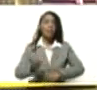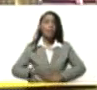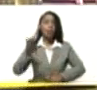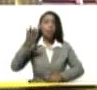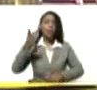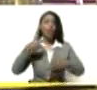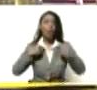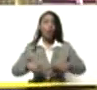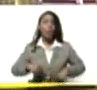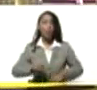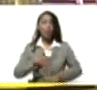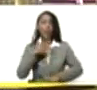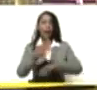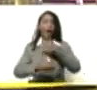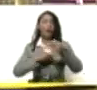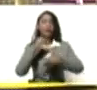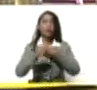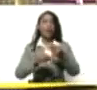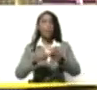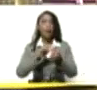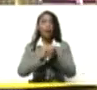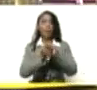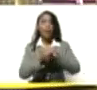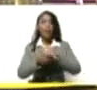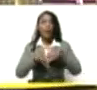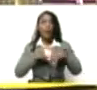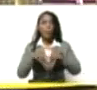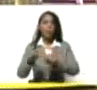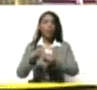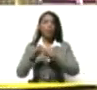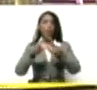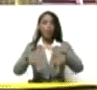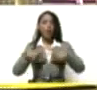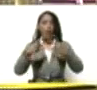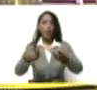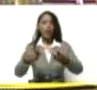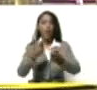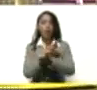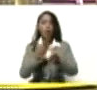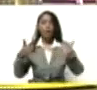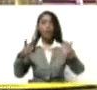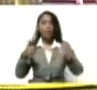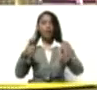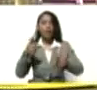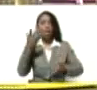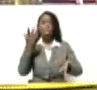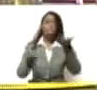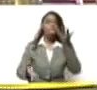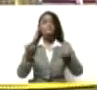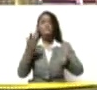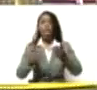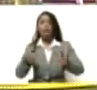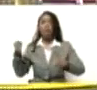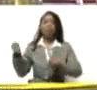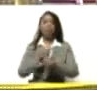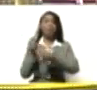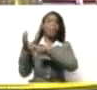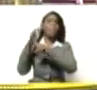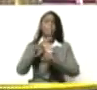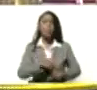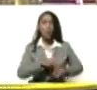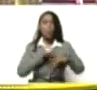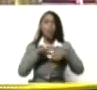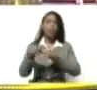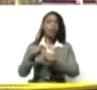humanidad pueda crear para sustituir al capitalismo neoliberal, a la desigualdad, a la explotación, al